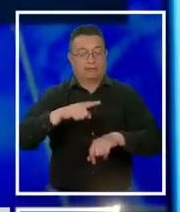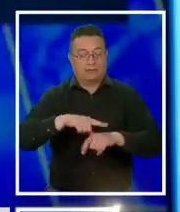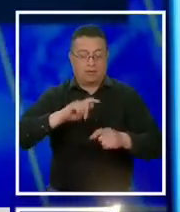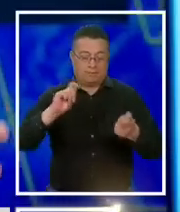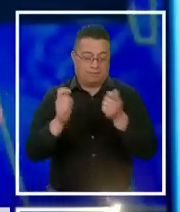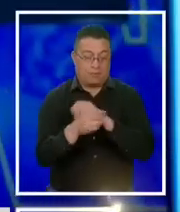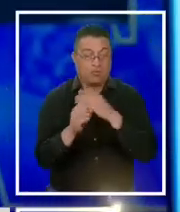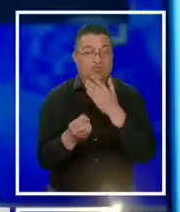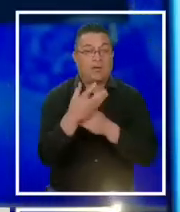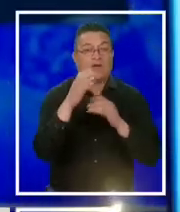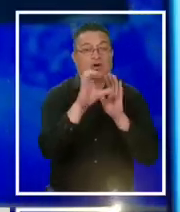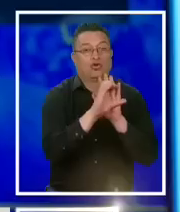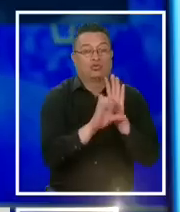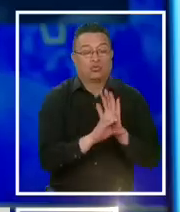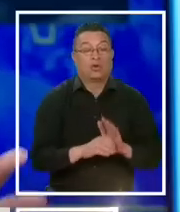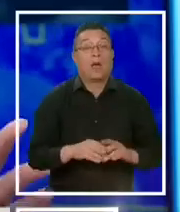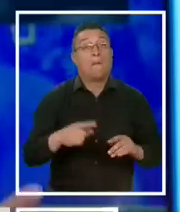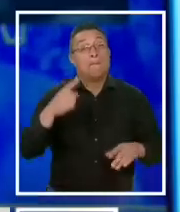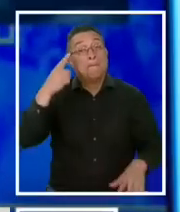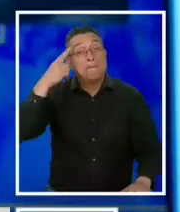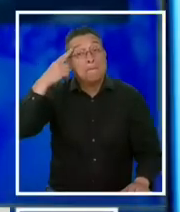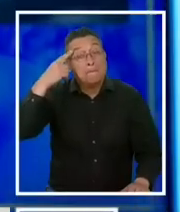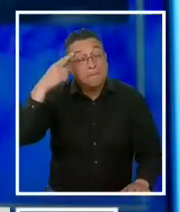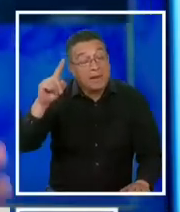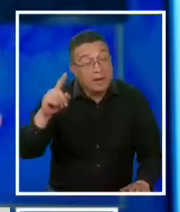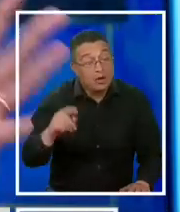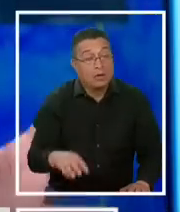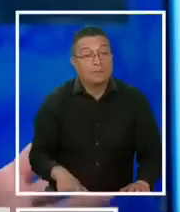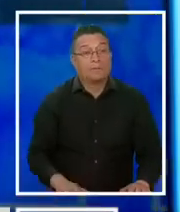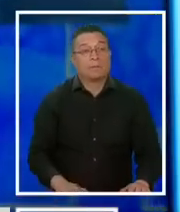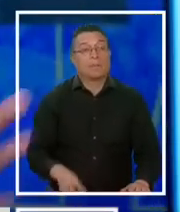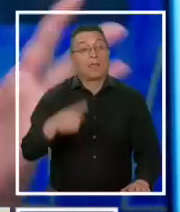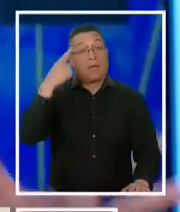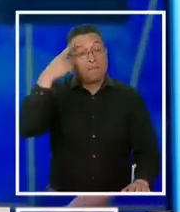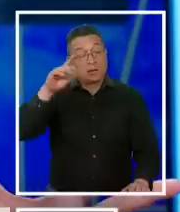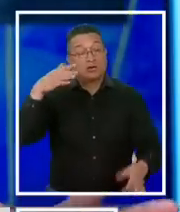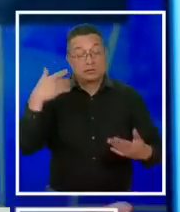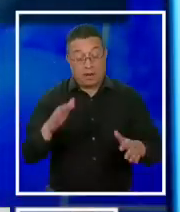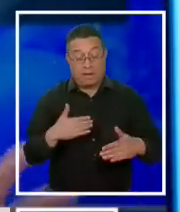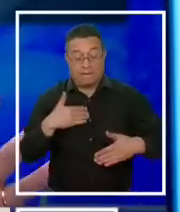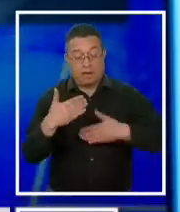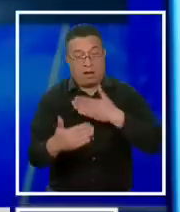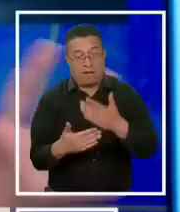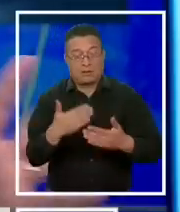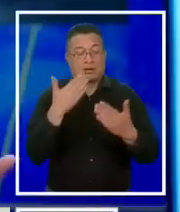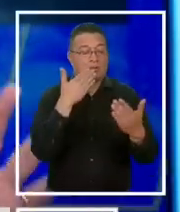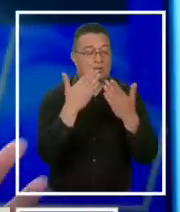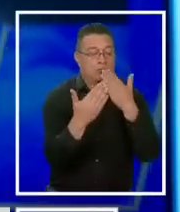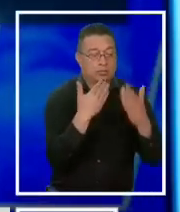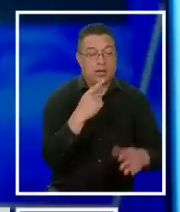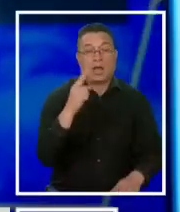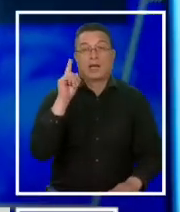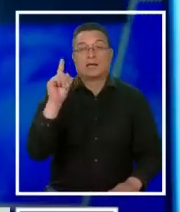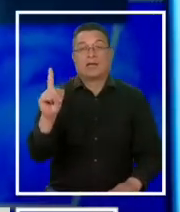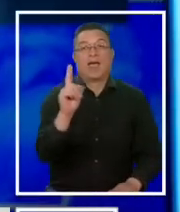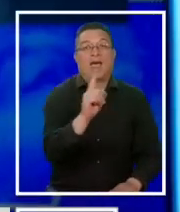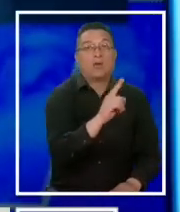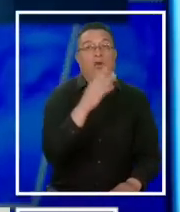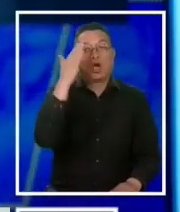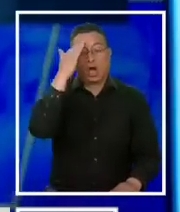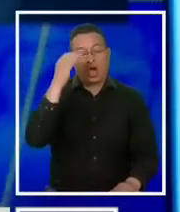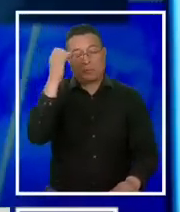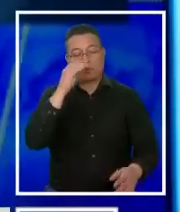Constituyente sin embargo han avanzado las conversaciones cada uno ha modifica